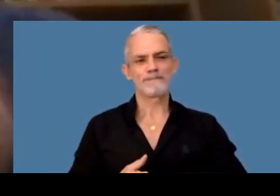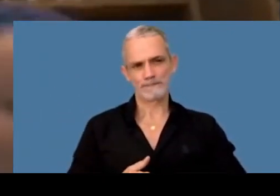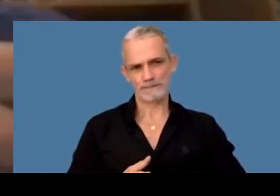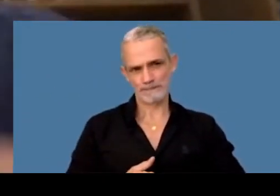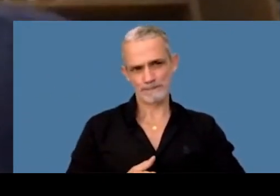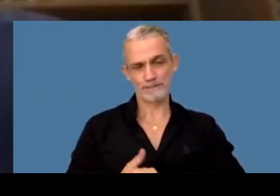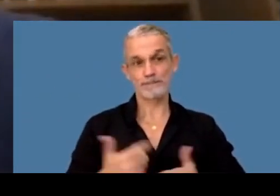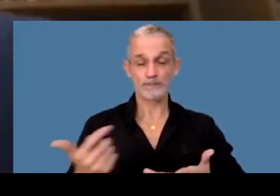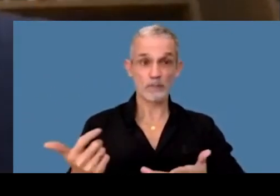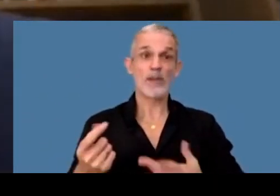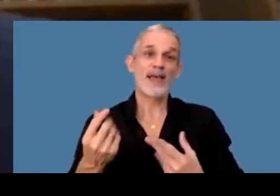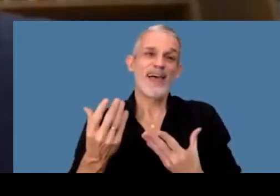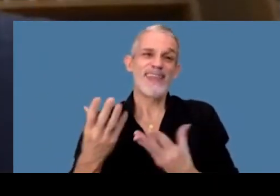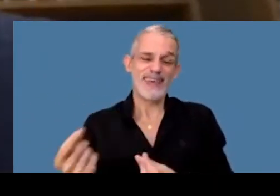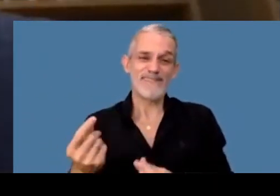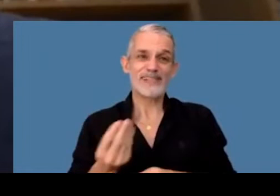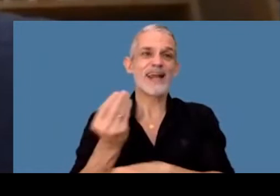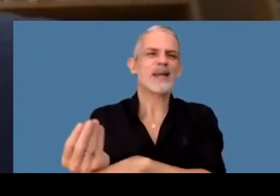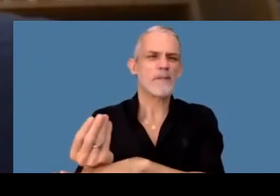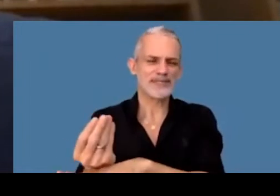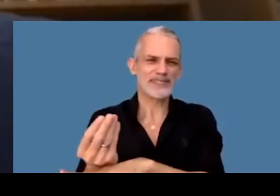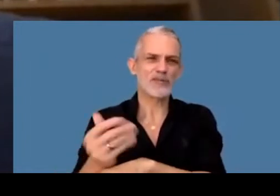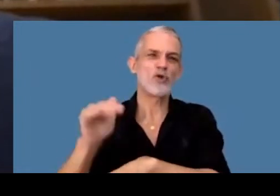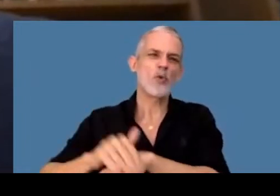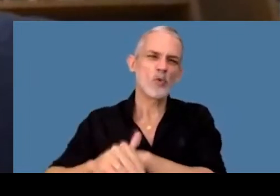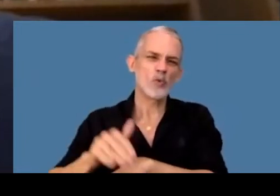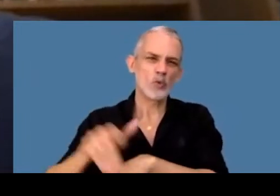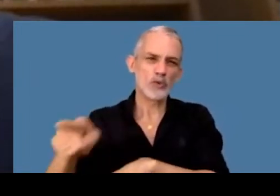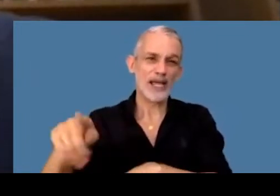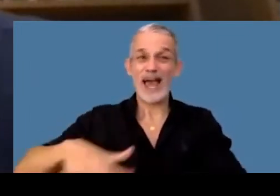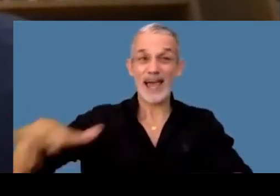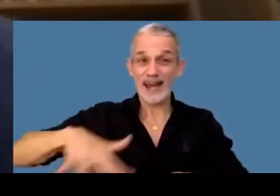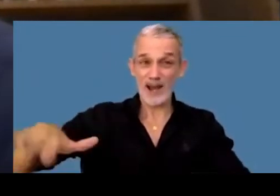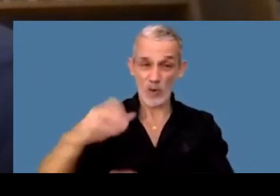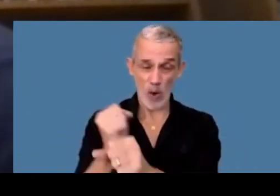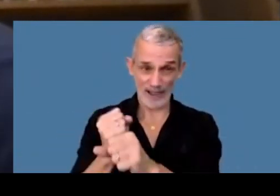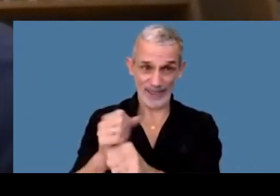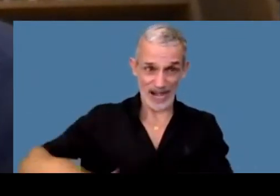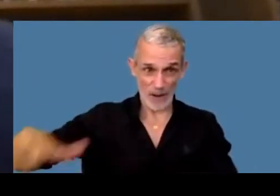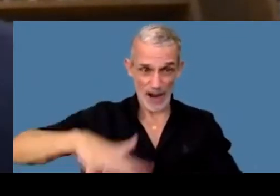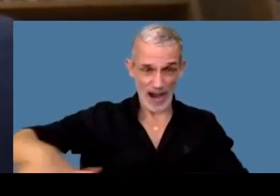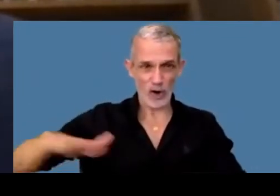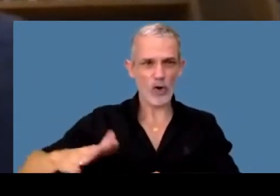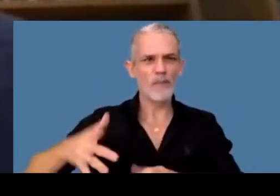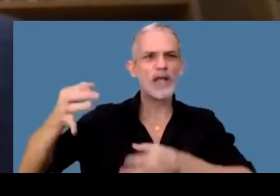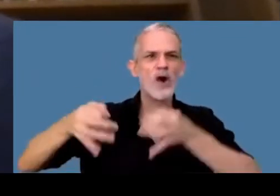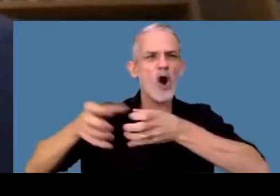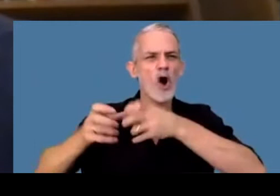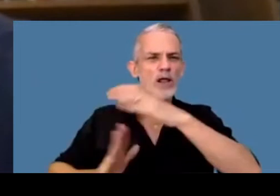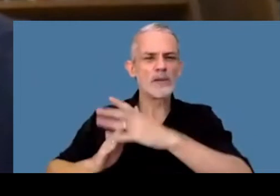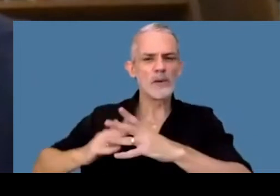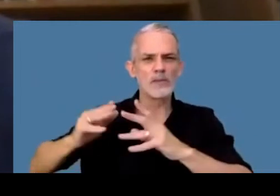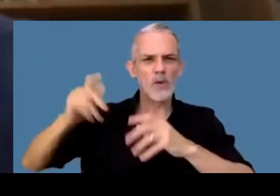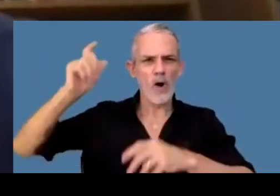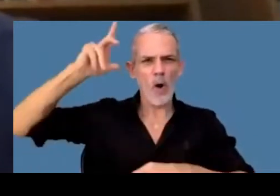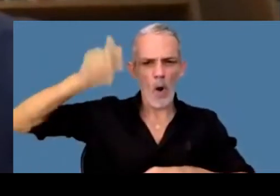la defensa de la representación y la tutela en el lugar de trabajo. Fallos complejos,